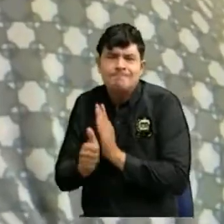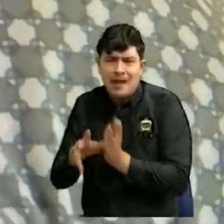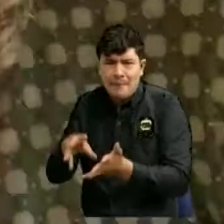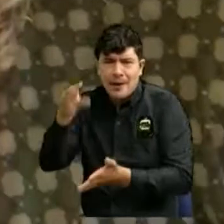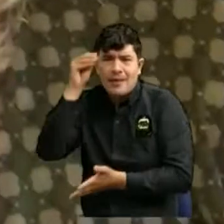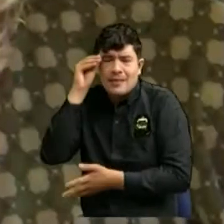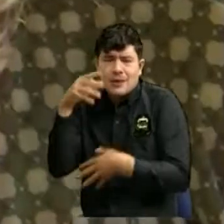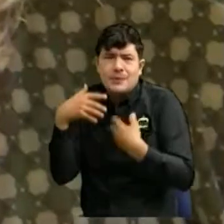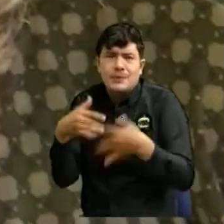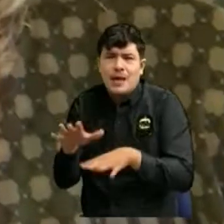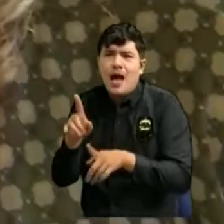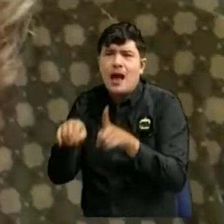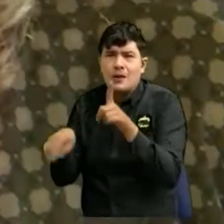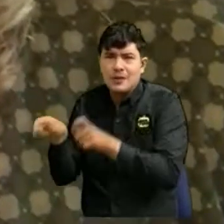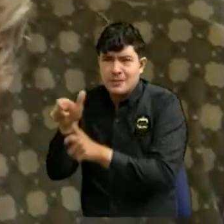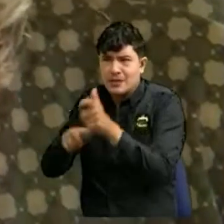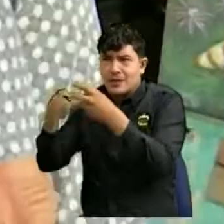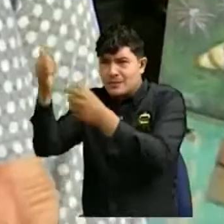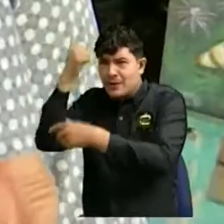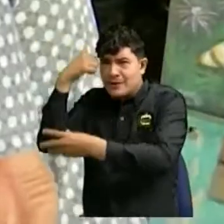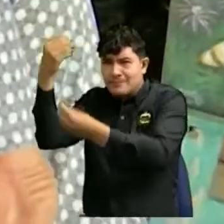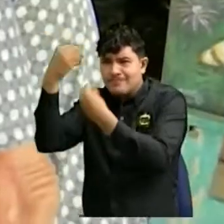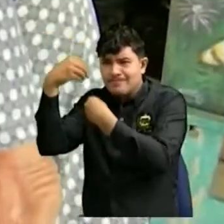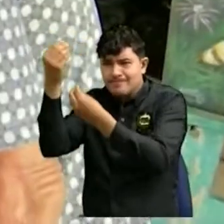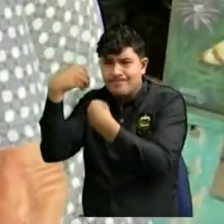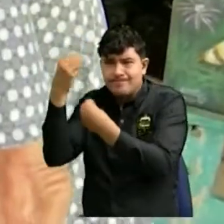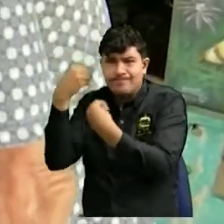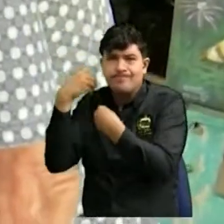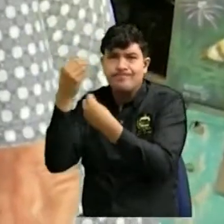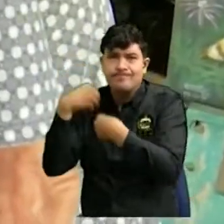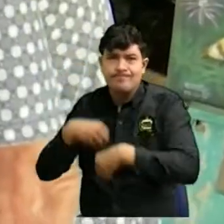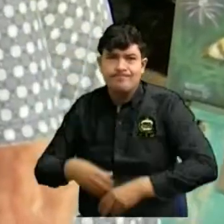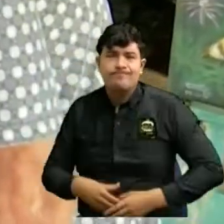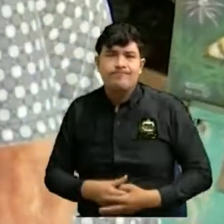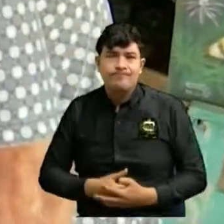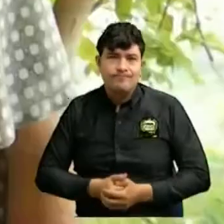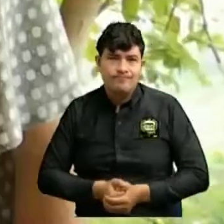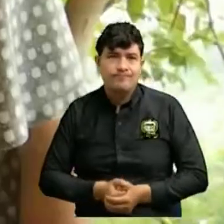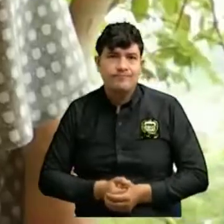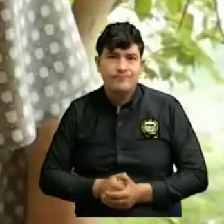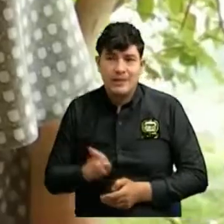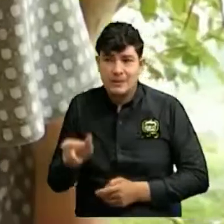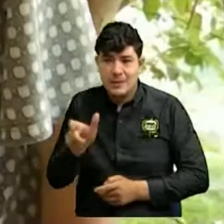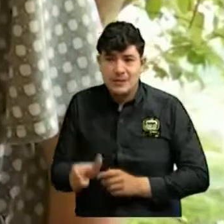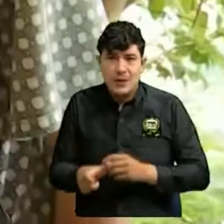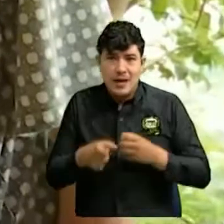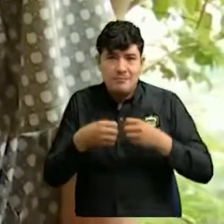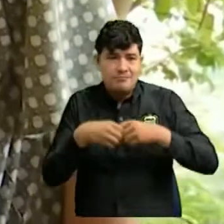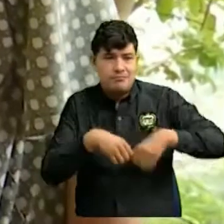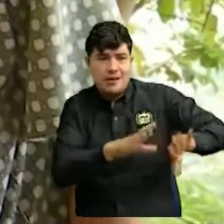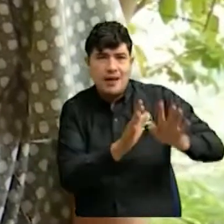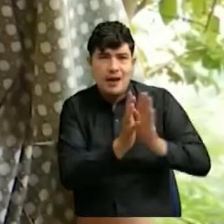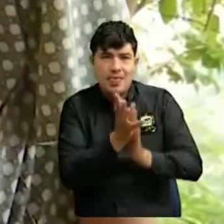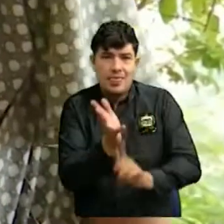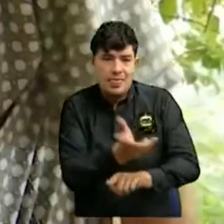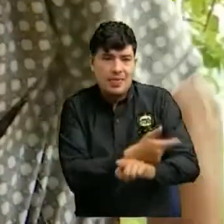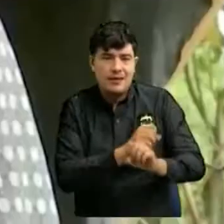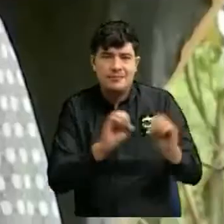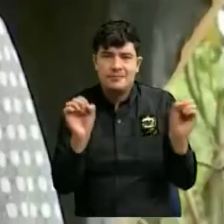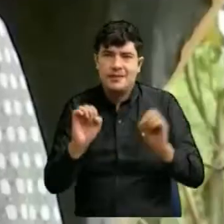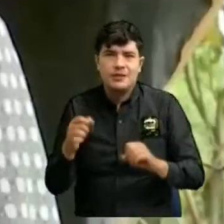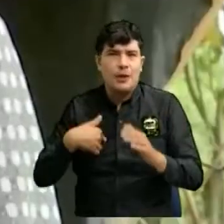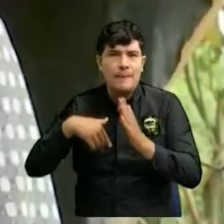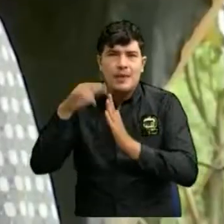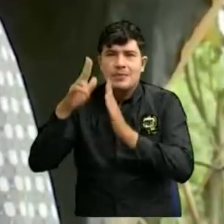de la mano de algunos formadores en momentos duros de su vida y nunca lo va a dejar. He pintado de todo, yo pinto de